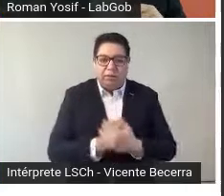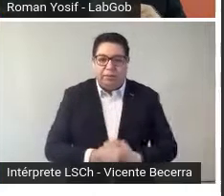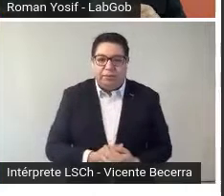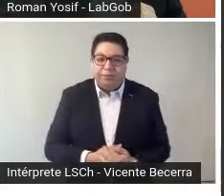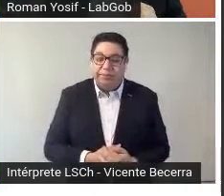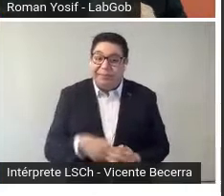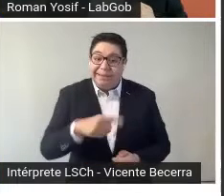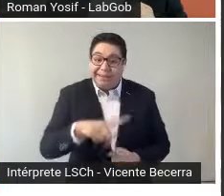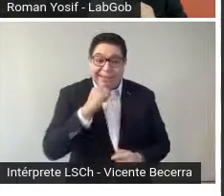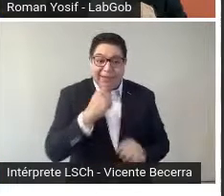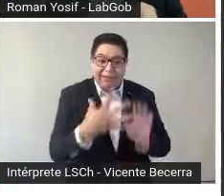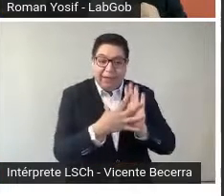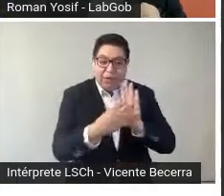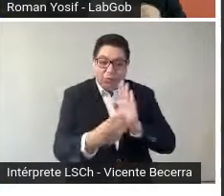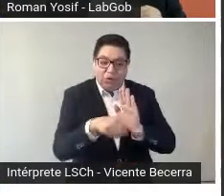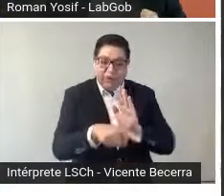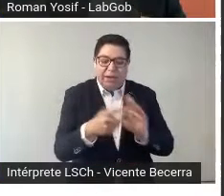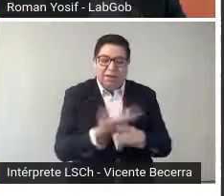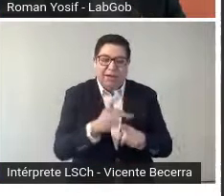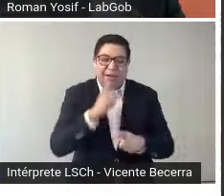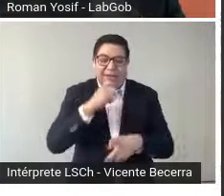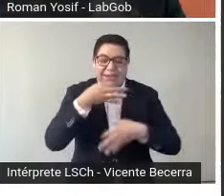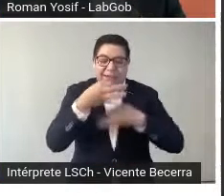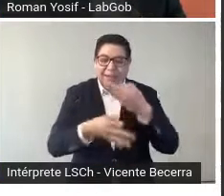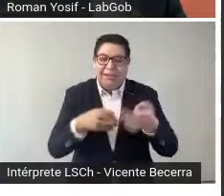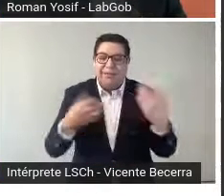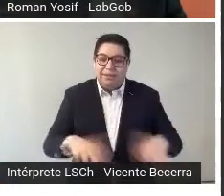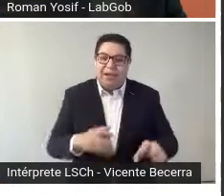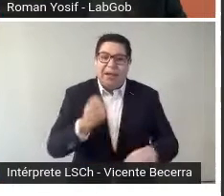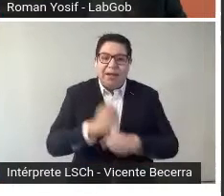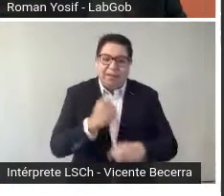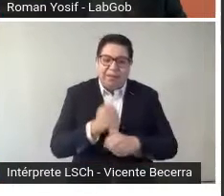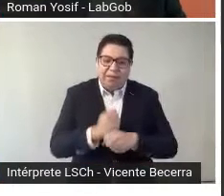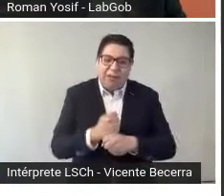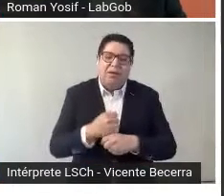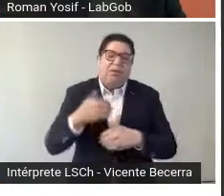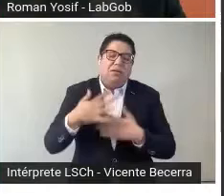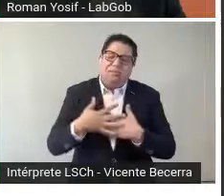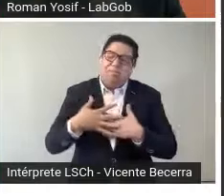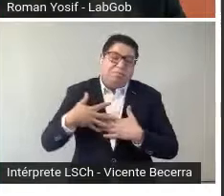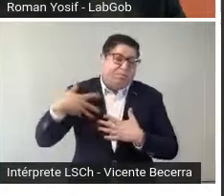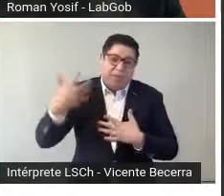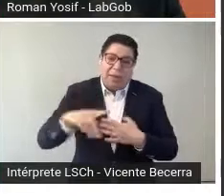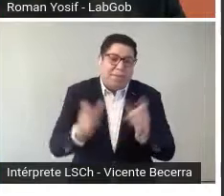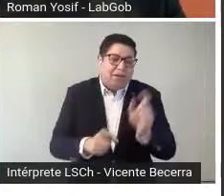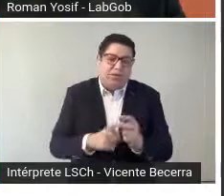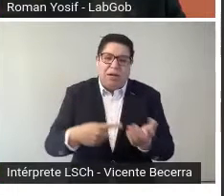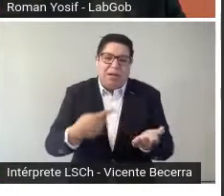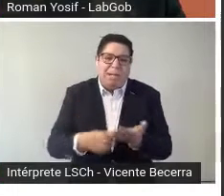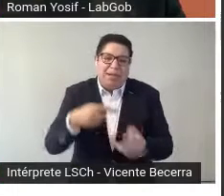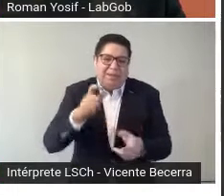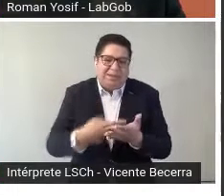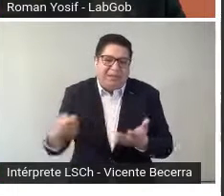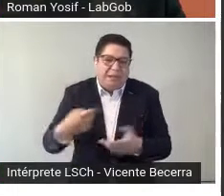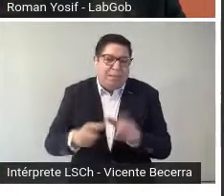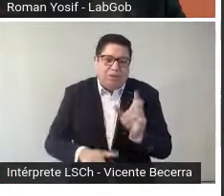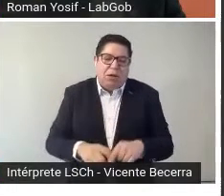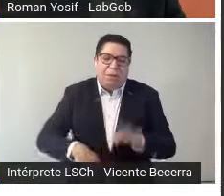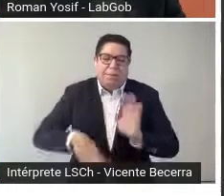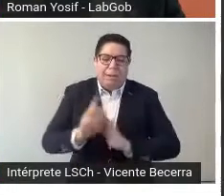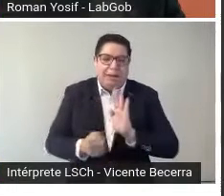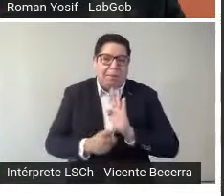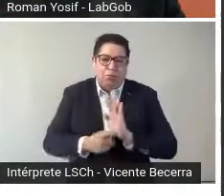modelo, como les decía, es un resultado de un trabajo de cientos y si no miles de personas, donde en los últimos